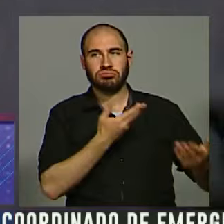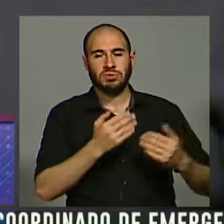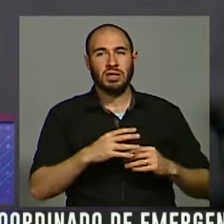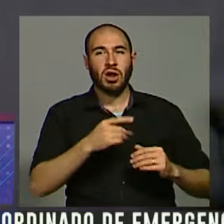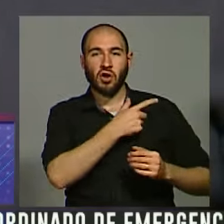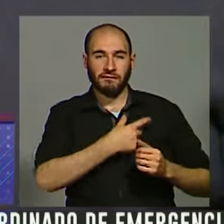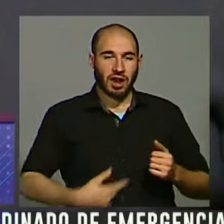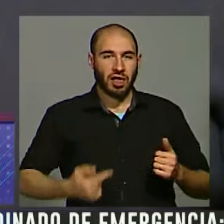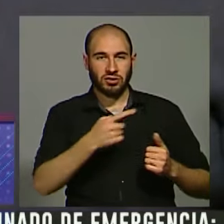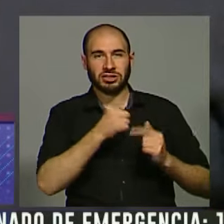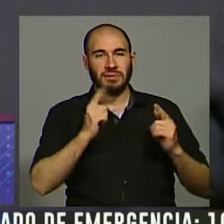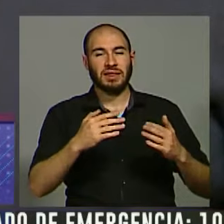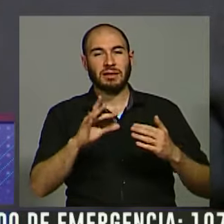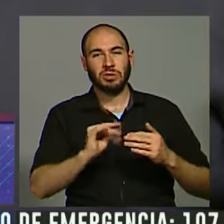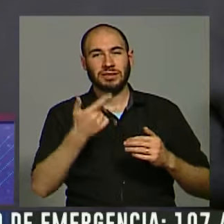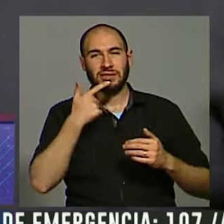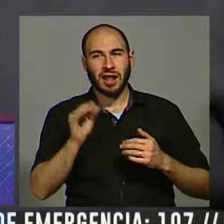señor gobernador como a los legisladores